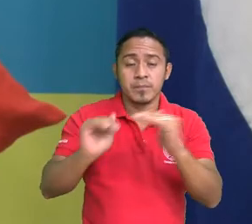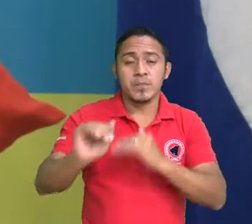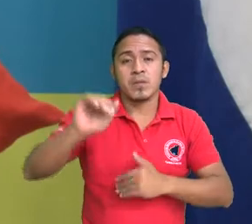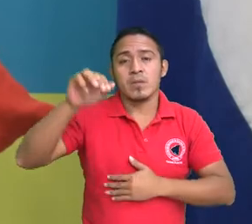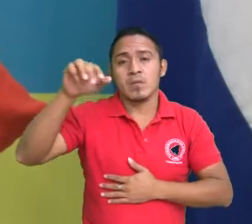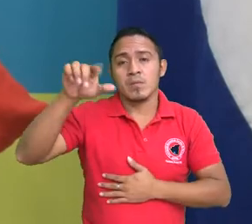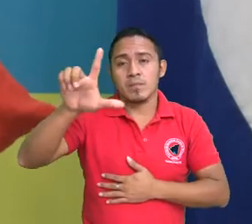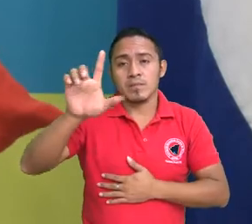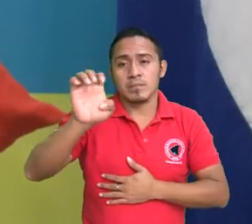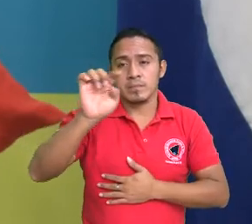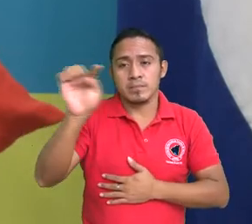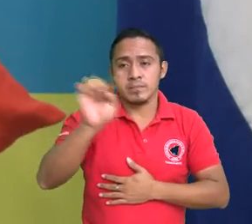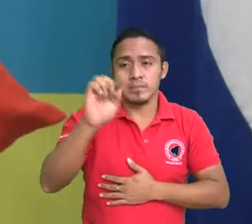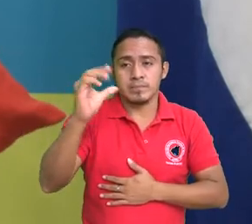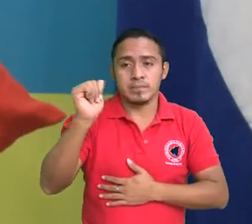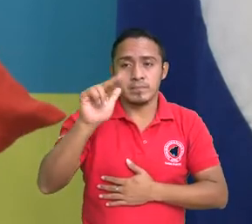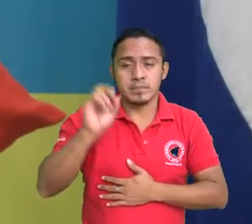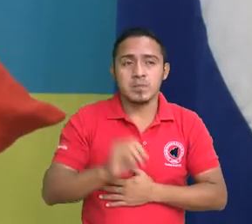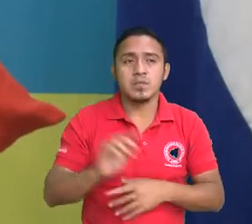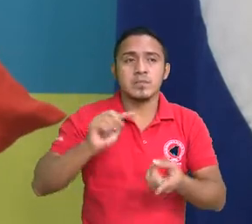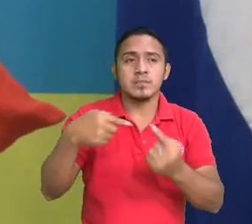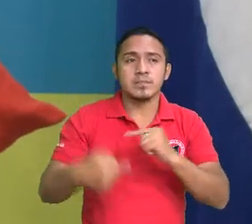vamos a conversar sobre